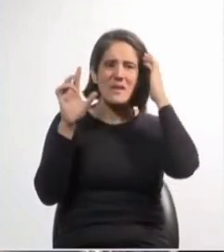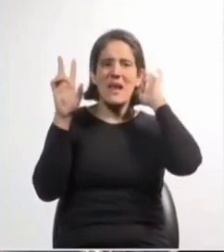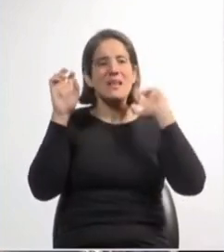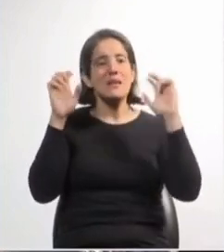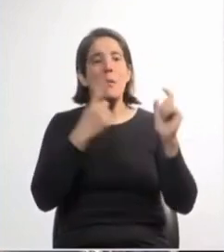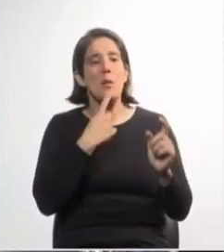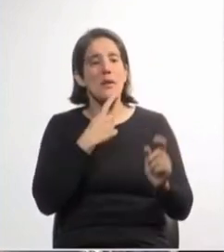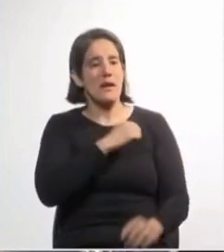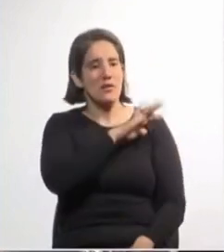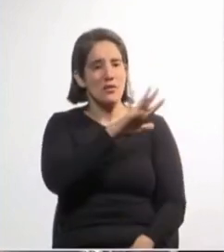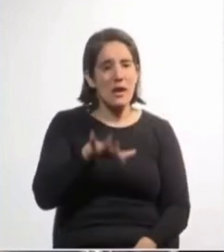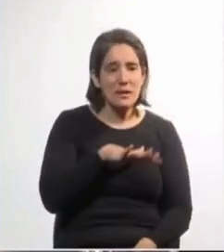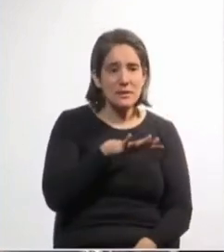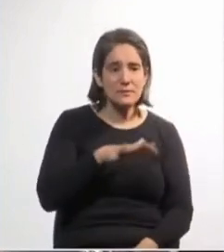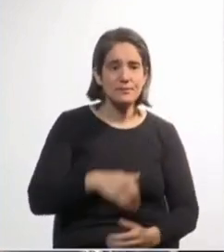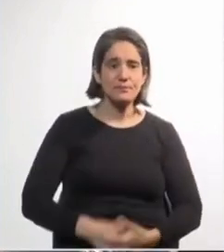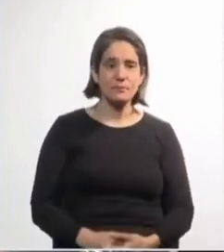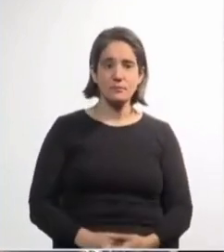sociales.